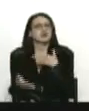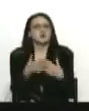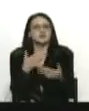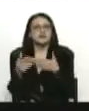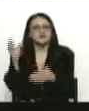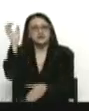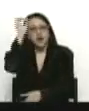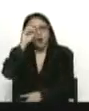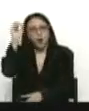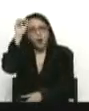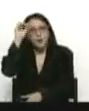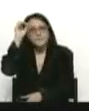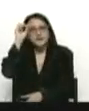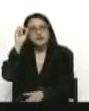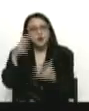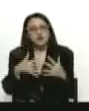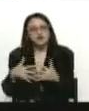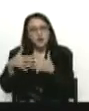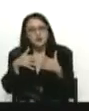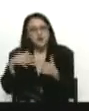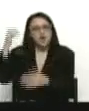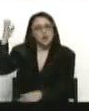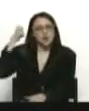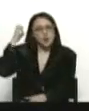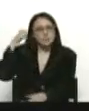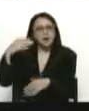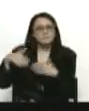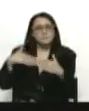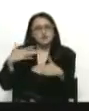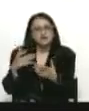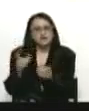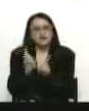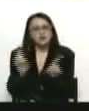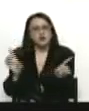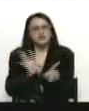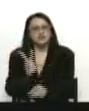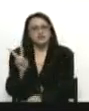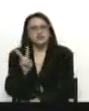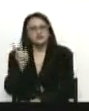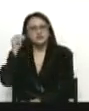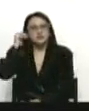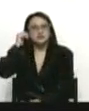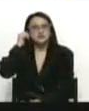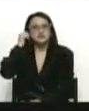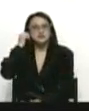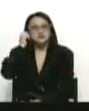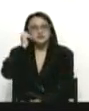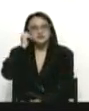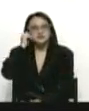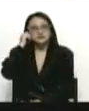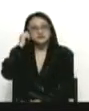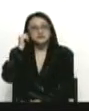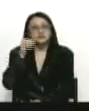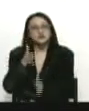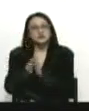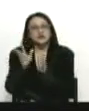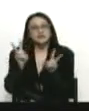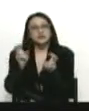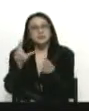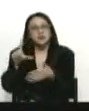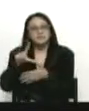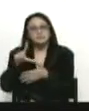el imperialismo, la derecha o Europa del proceso democrático venezolano. Quería hablar de América Latina, pero en